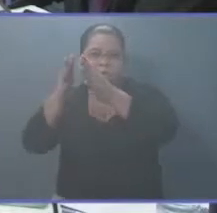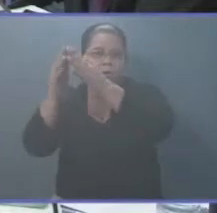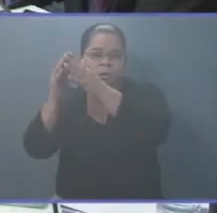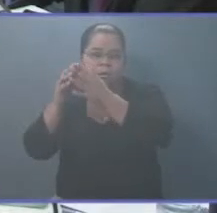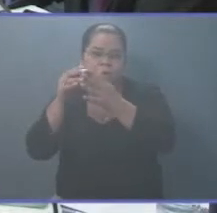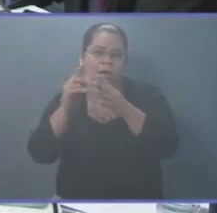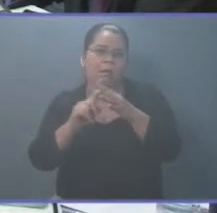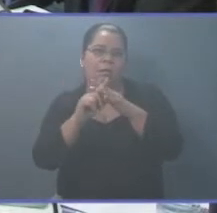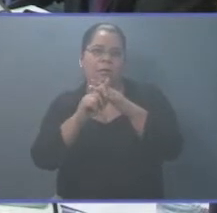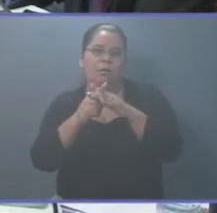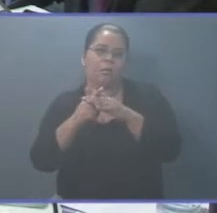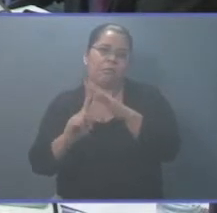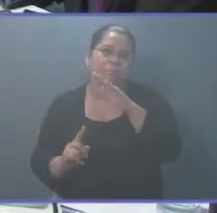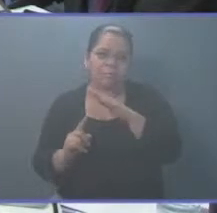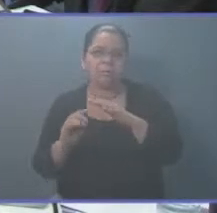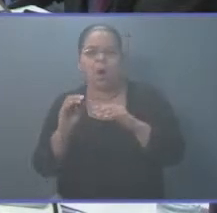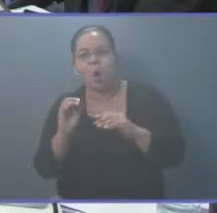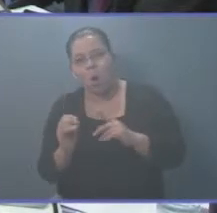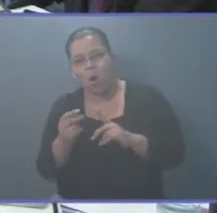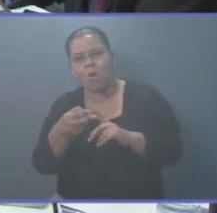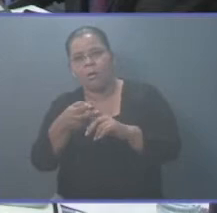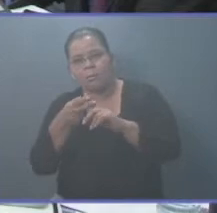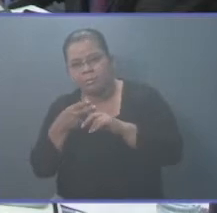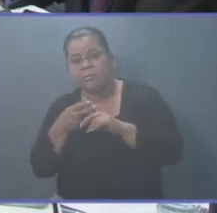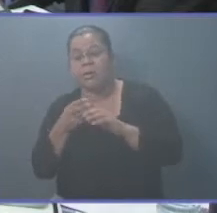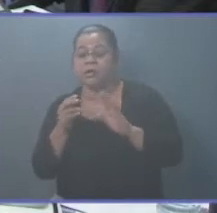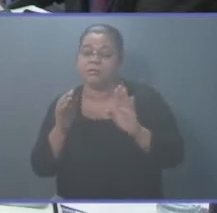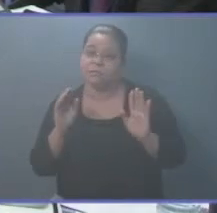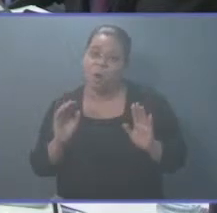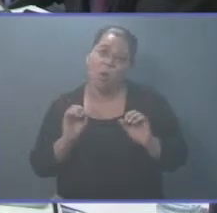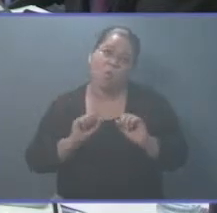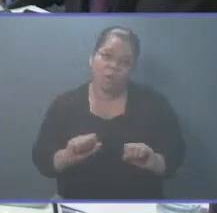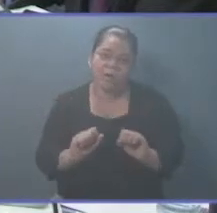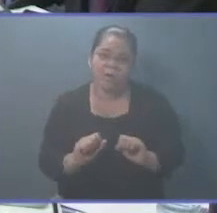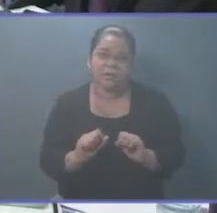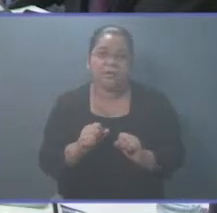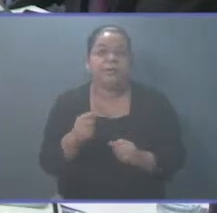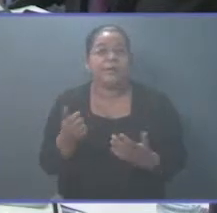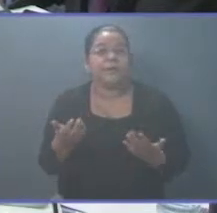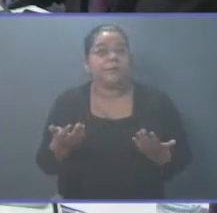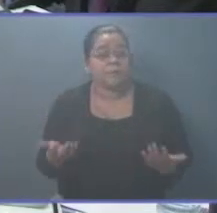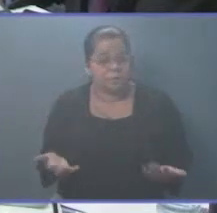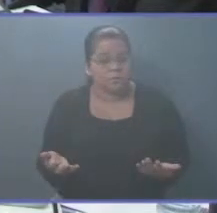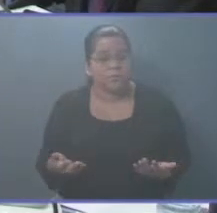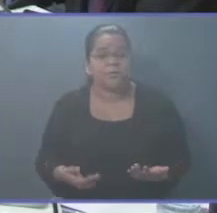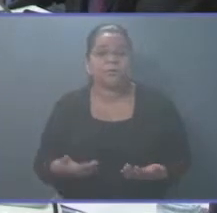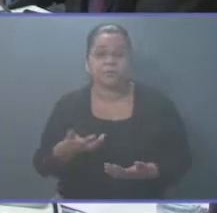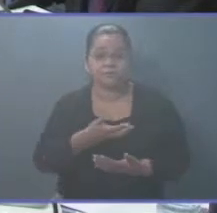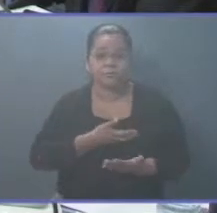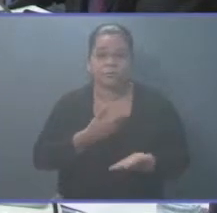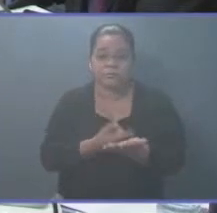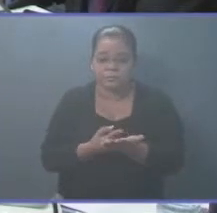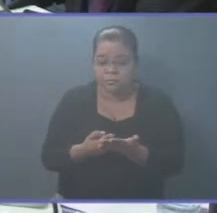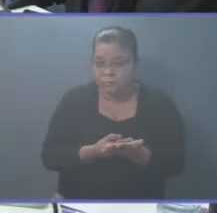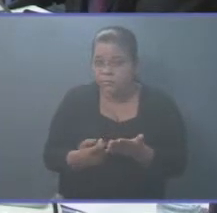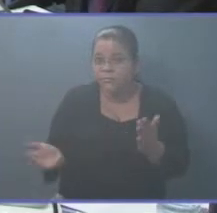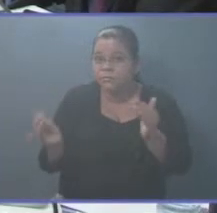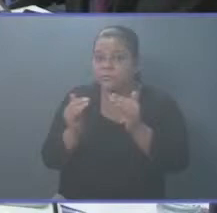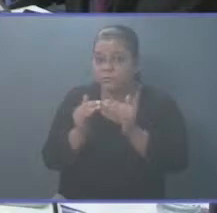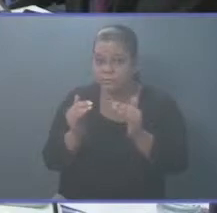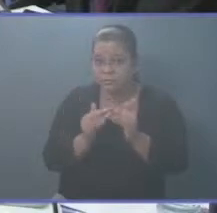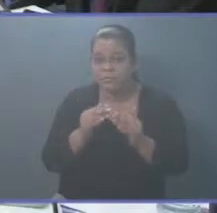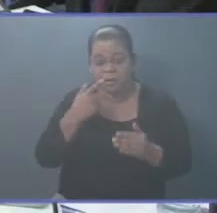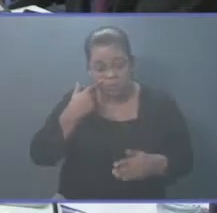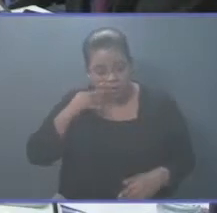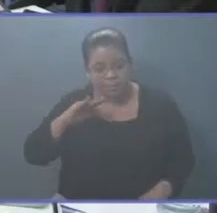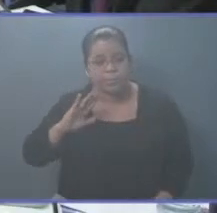como consecuencia del viaje ilegal. Entonces, en esos casos, nuestros tribunales pues también valoran